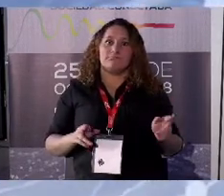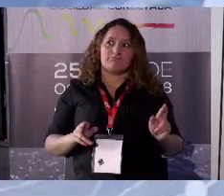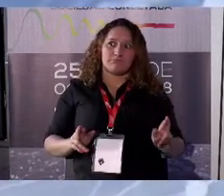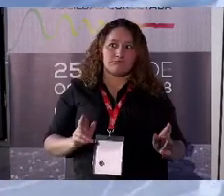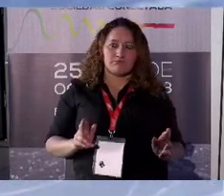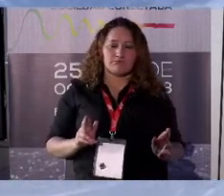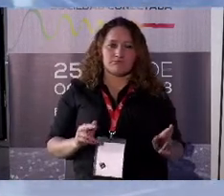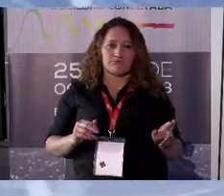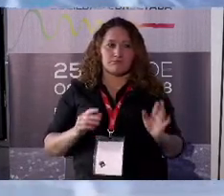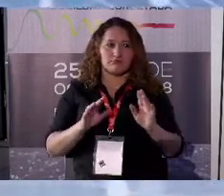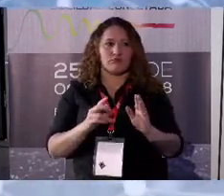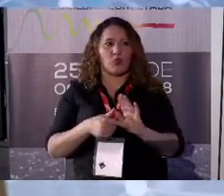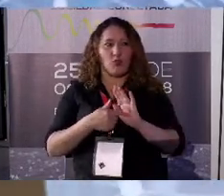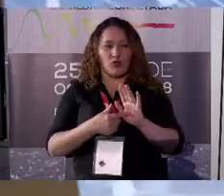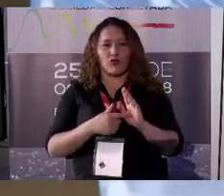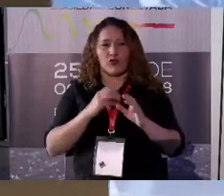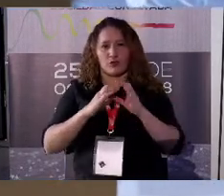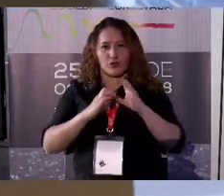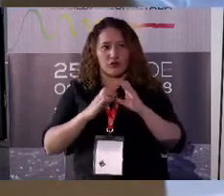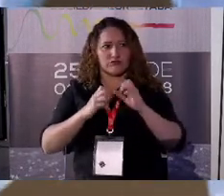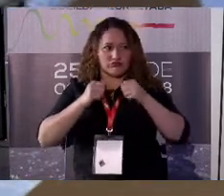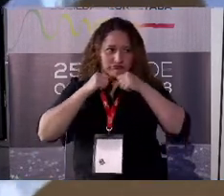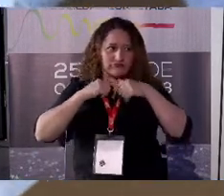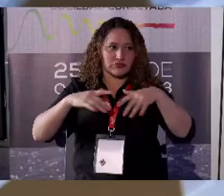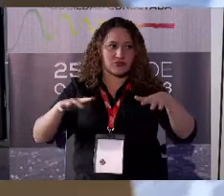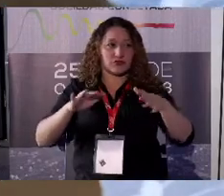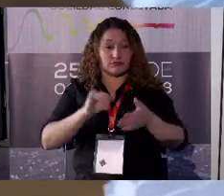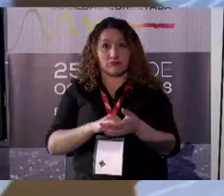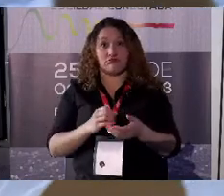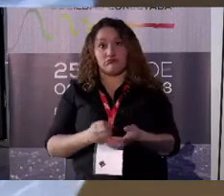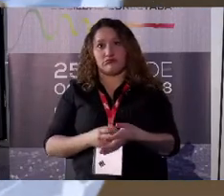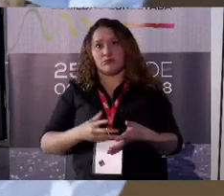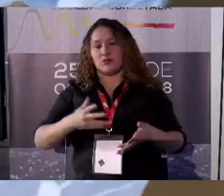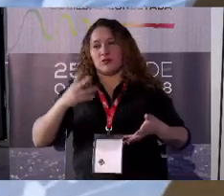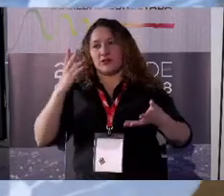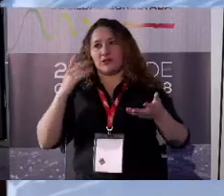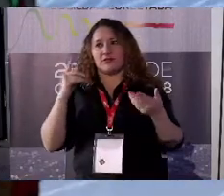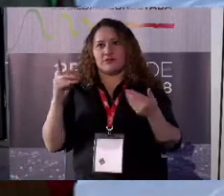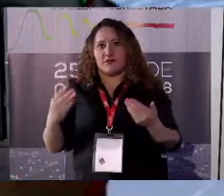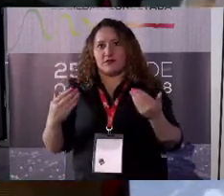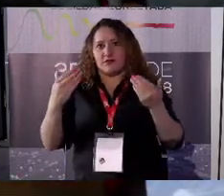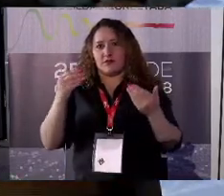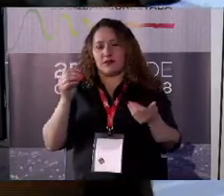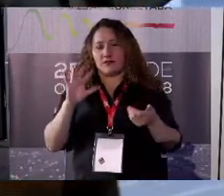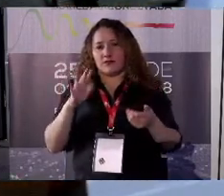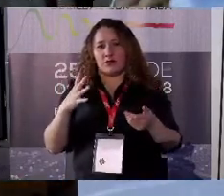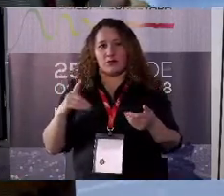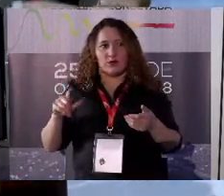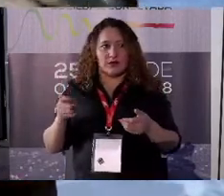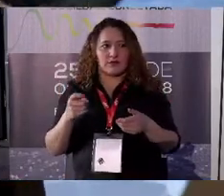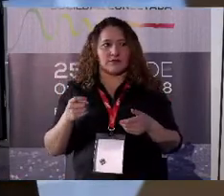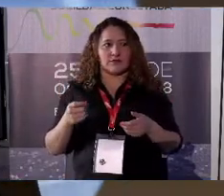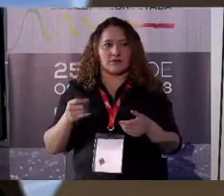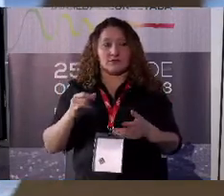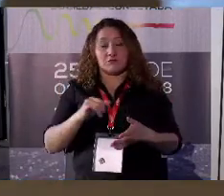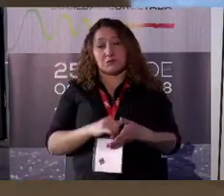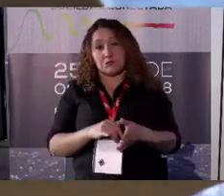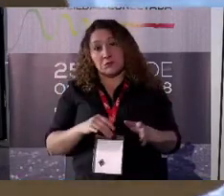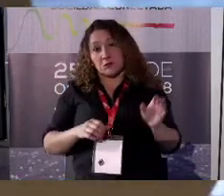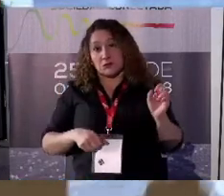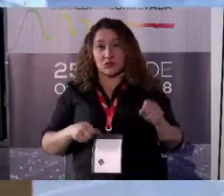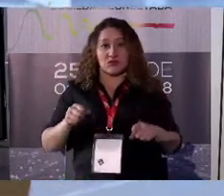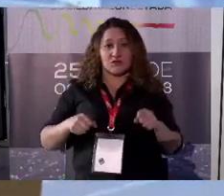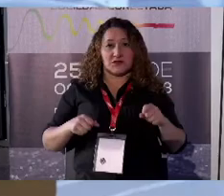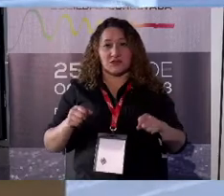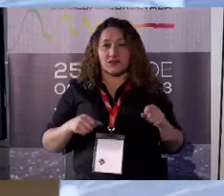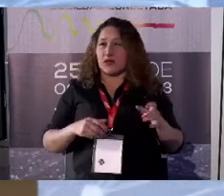comunicación se expandan precisamente por esta riqueza de que 5G provee, que posiblemente en esa